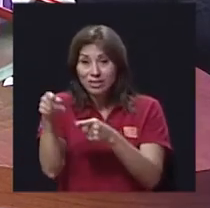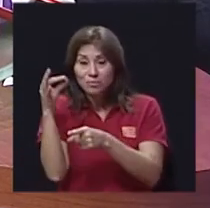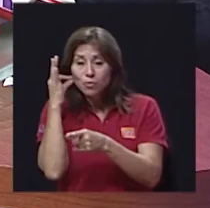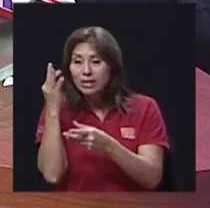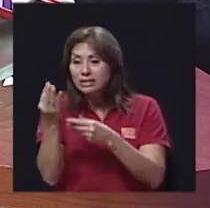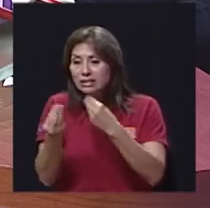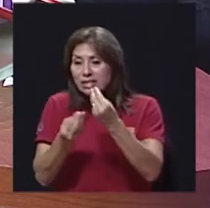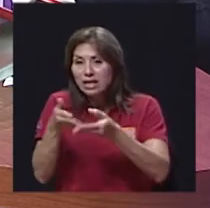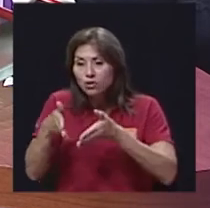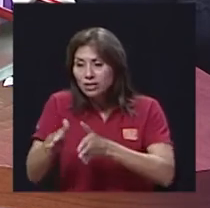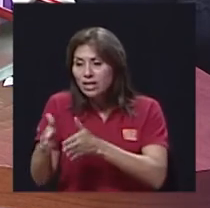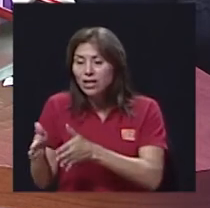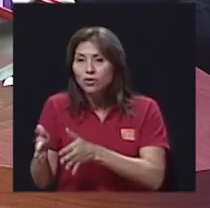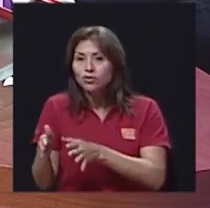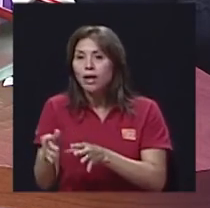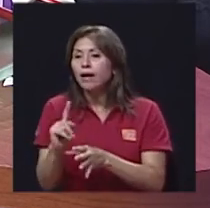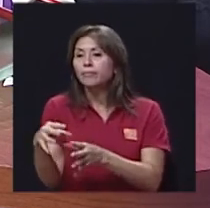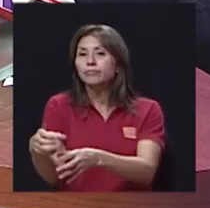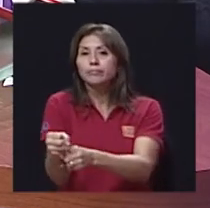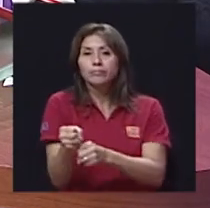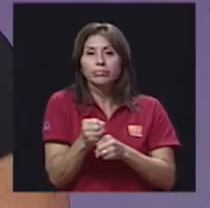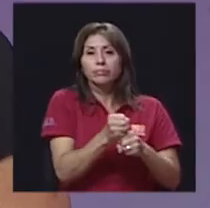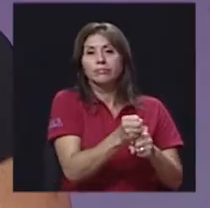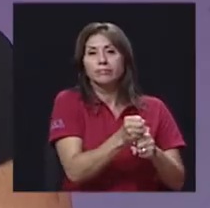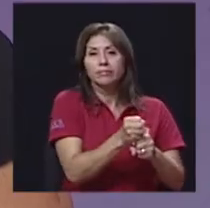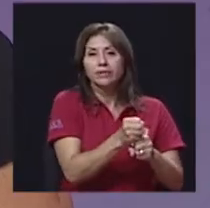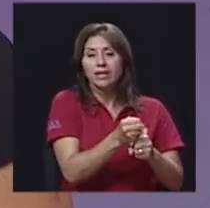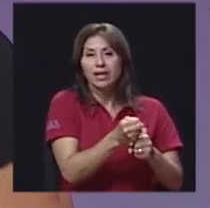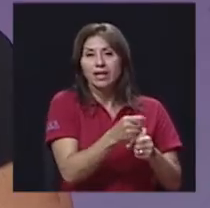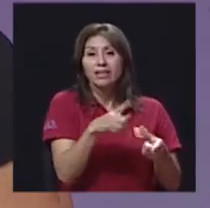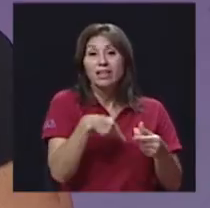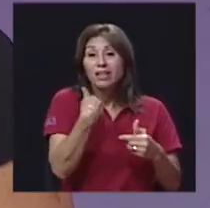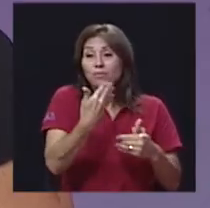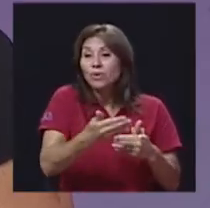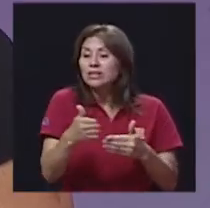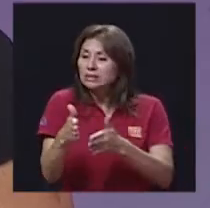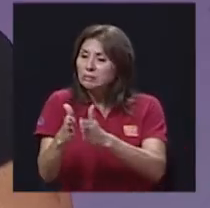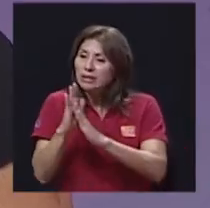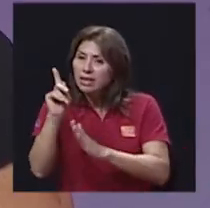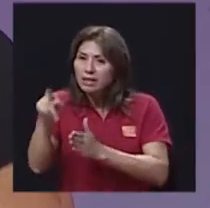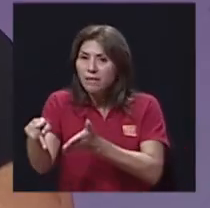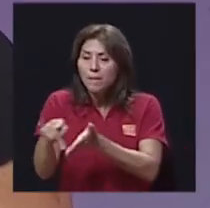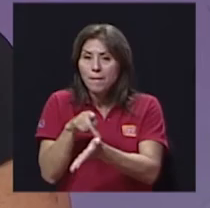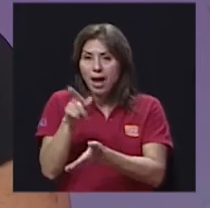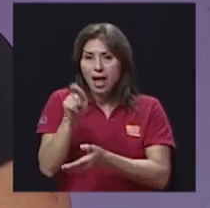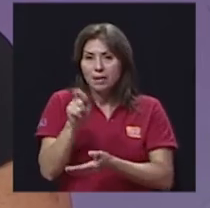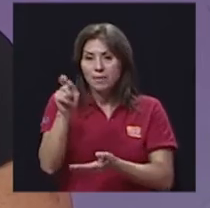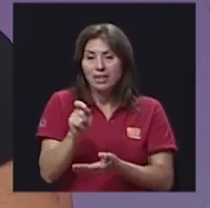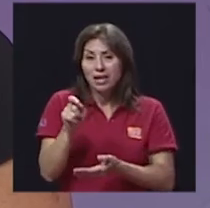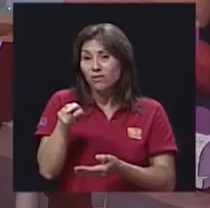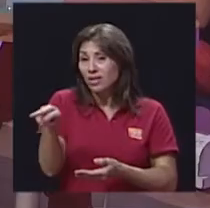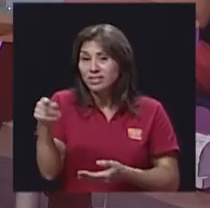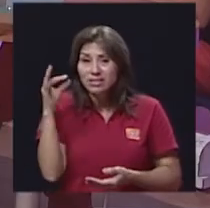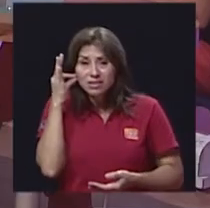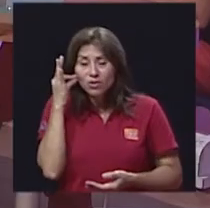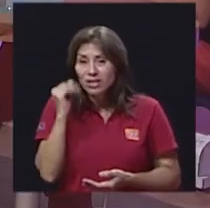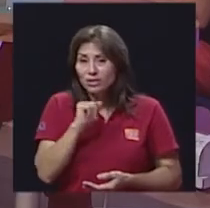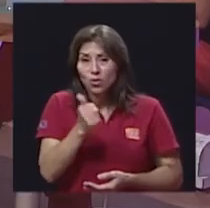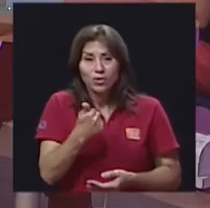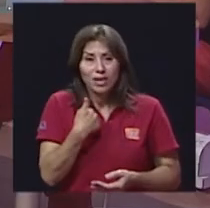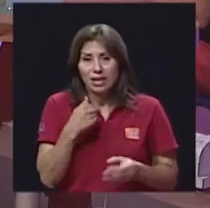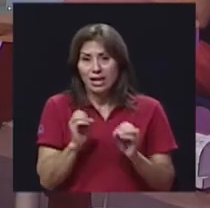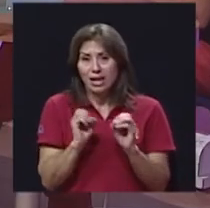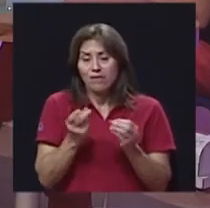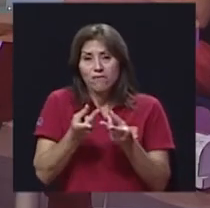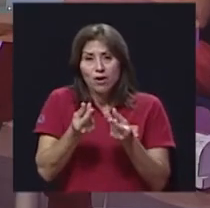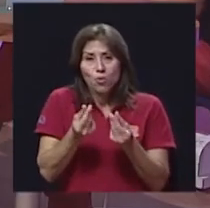uh-huh, luego se les fija la pensión alimentaria y esas señoras no tienen recursos económicos, pero tampoco no